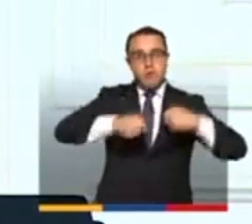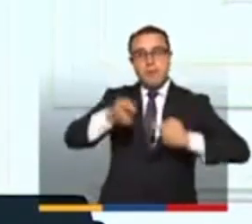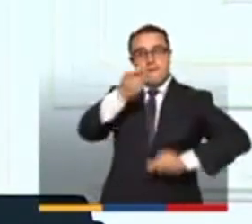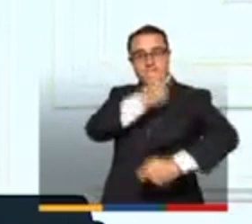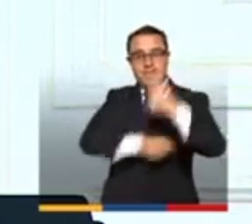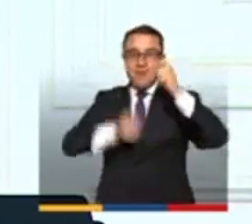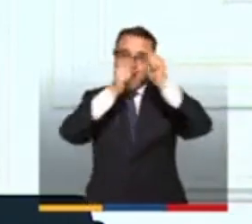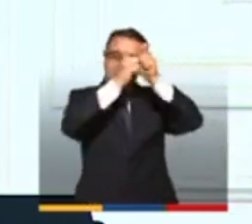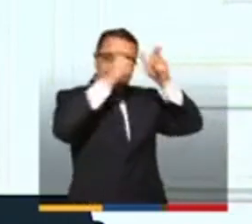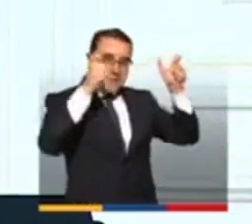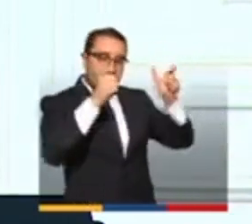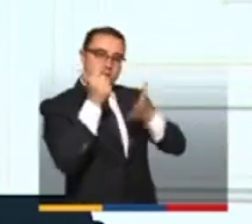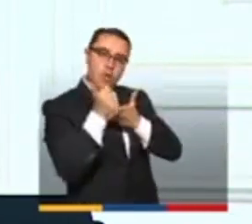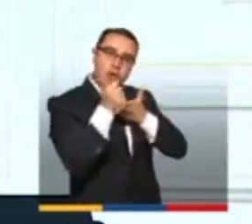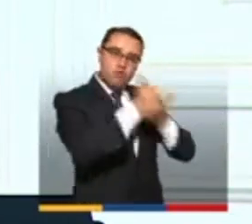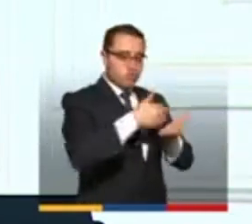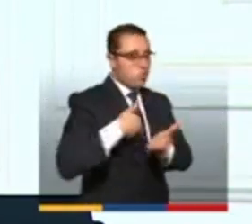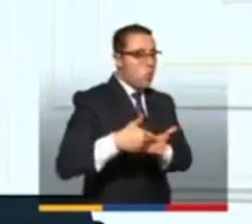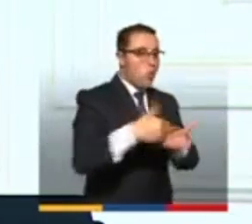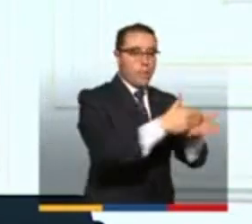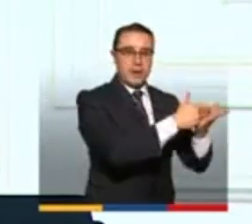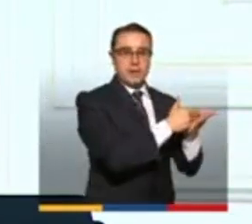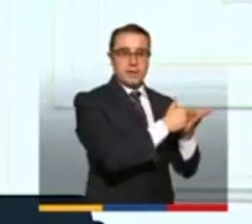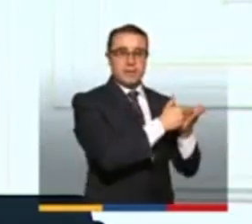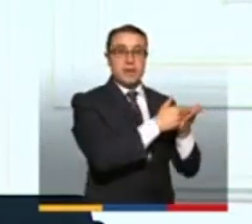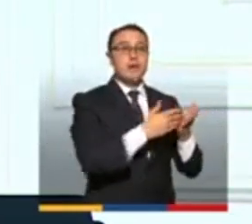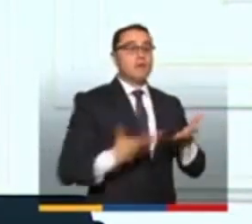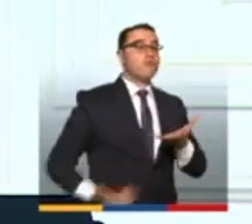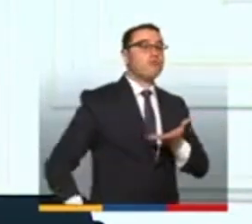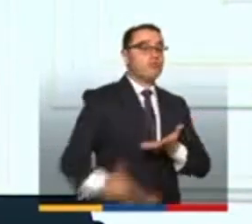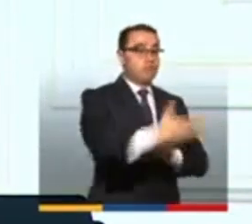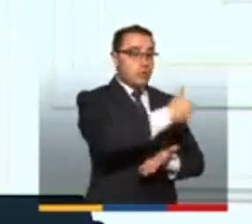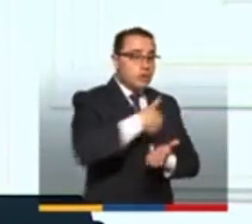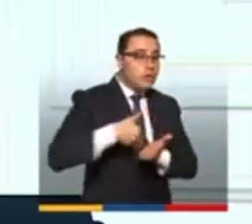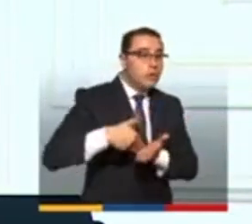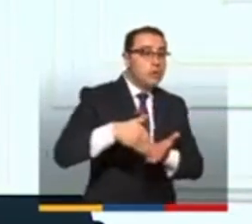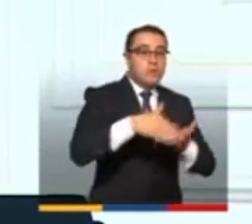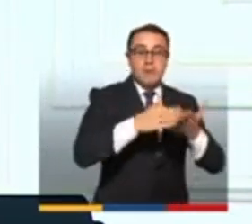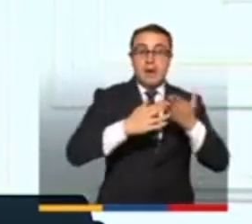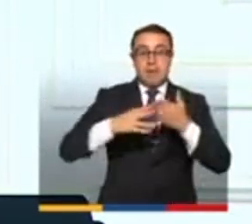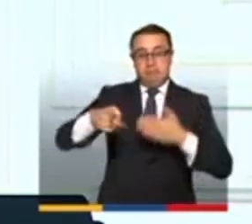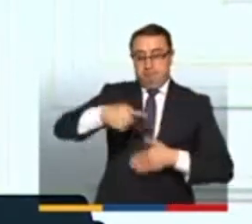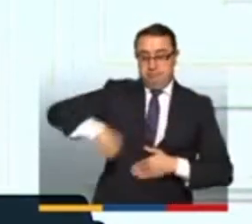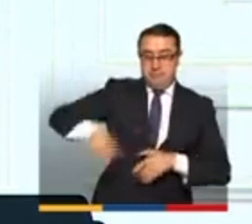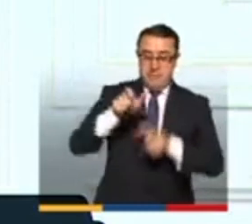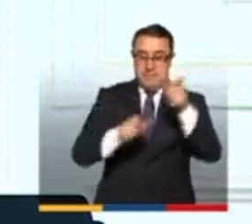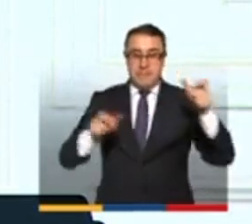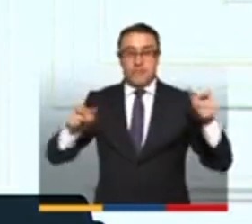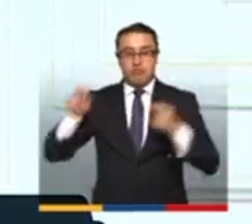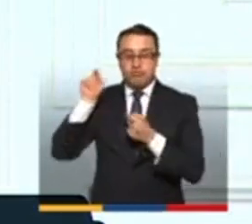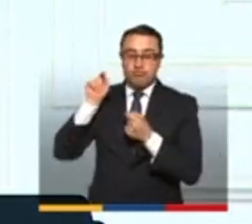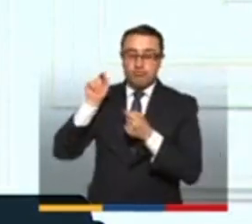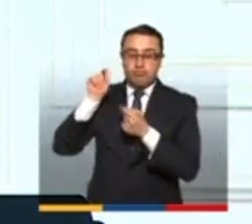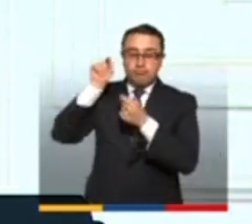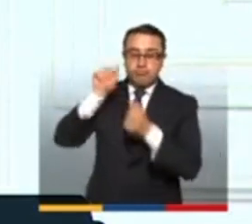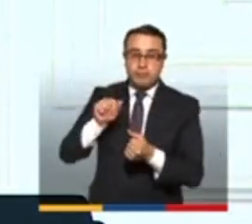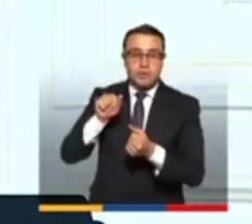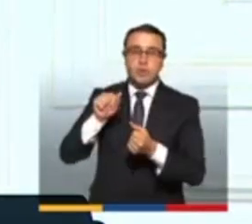Estado, pueda ayudar a nutrir a sus propios hijos en el territorio y pueda iniciar una cadena de